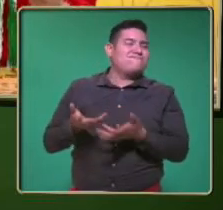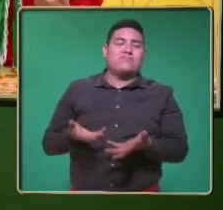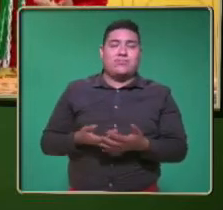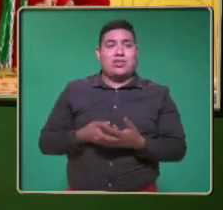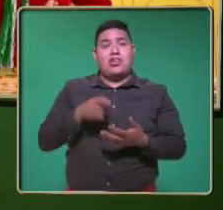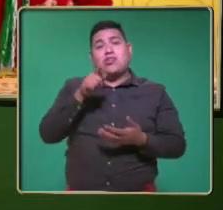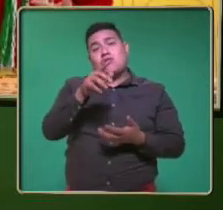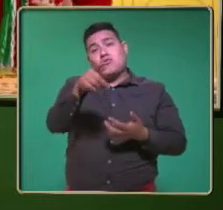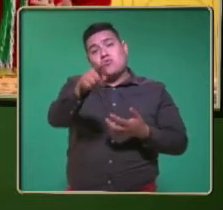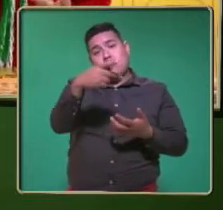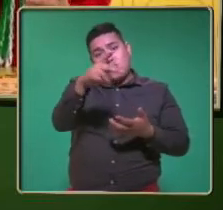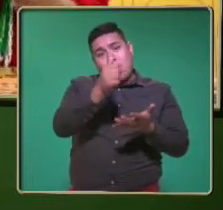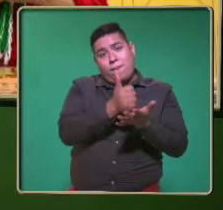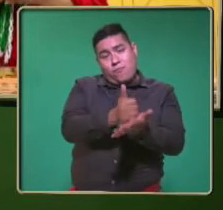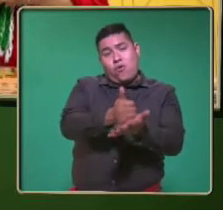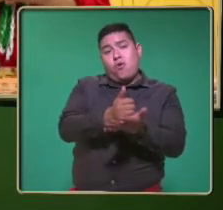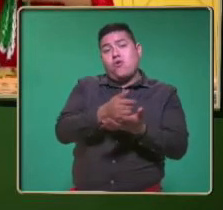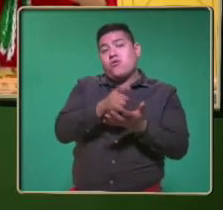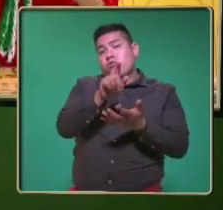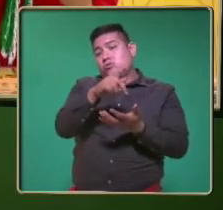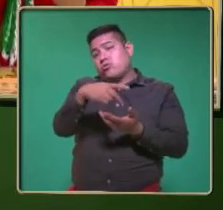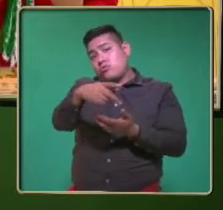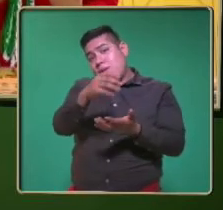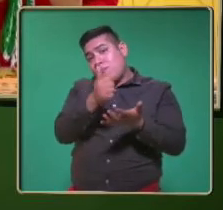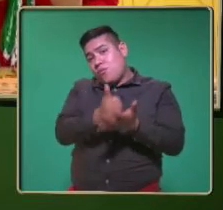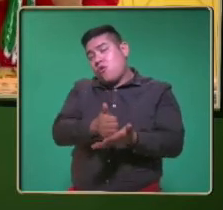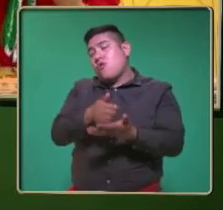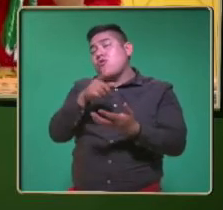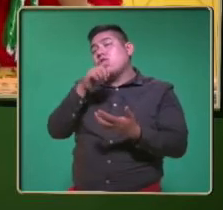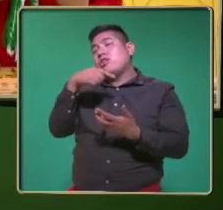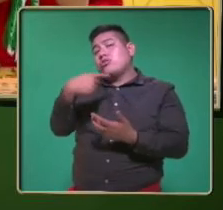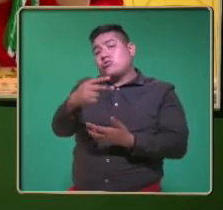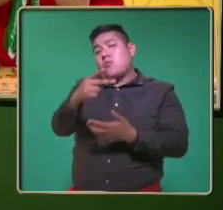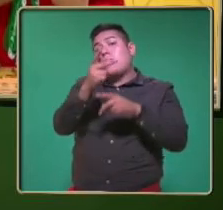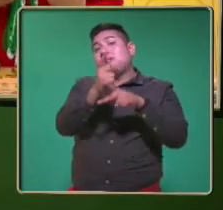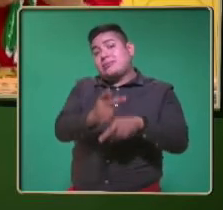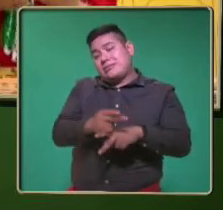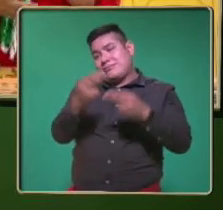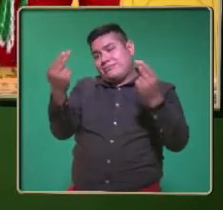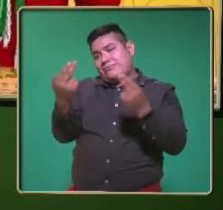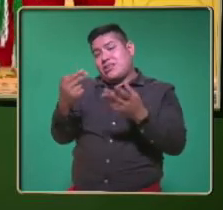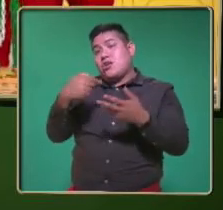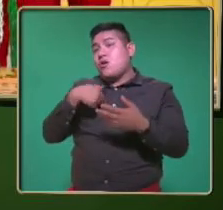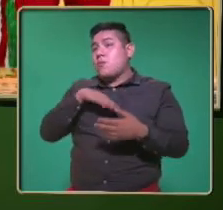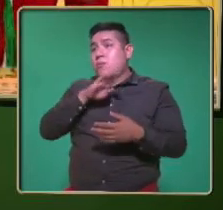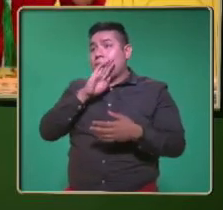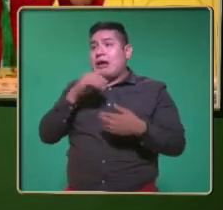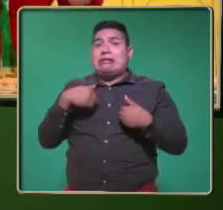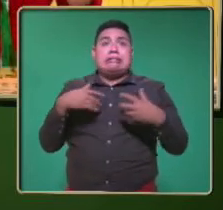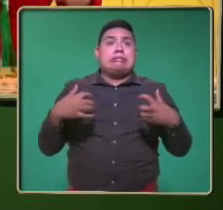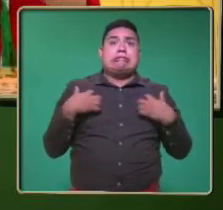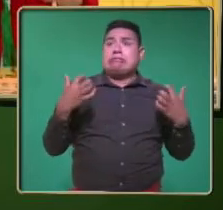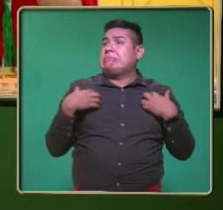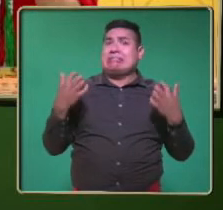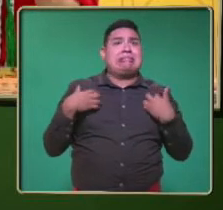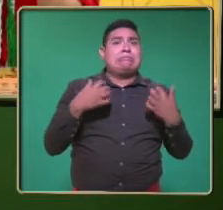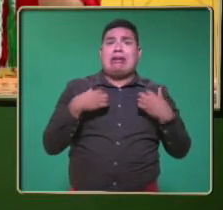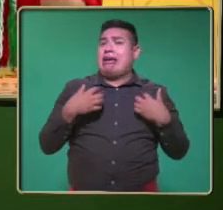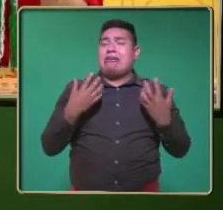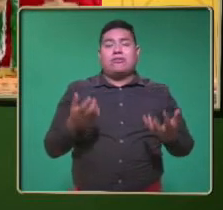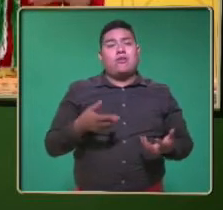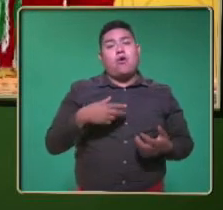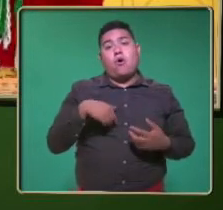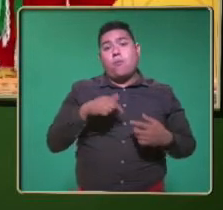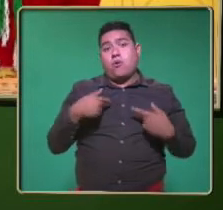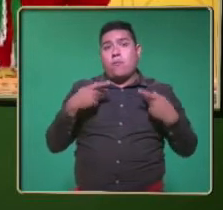y tu tolerancia. Yo no puedo decir como mamá, ¡ay, me desespero! O yo no puedo decir